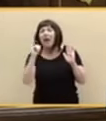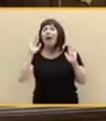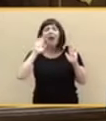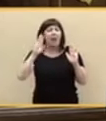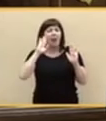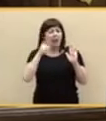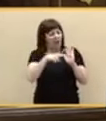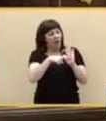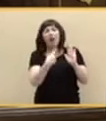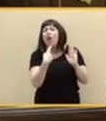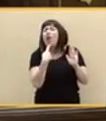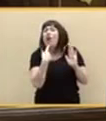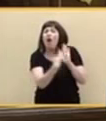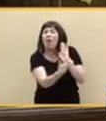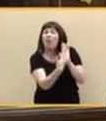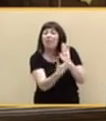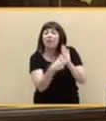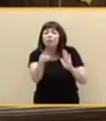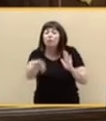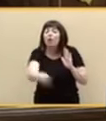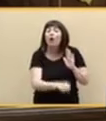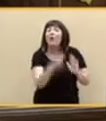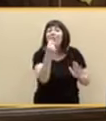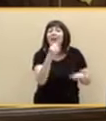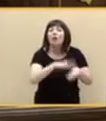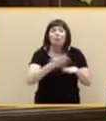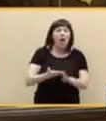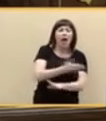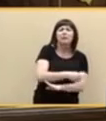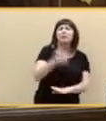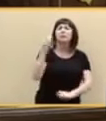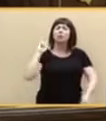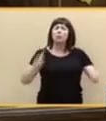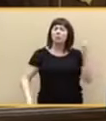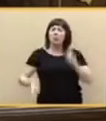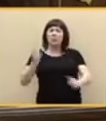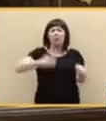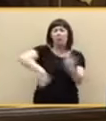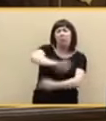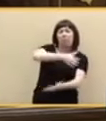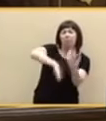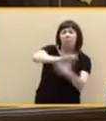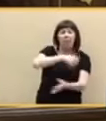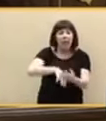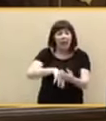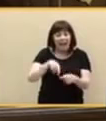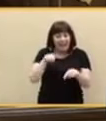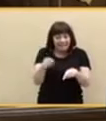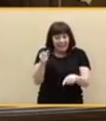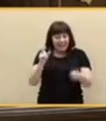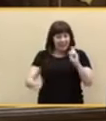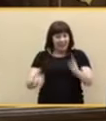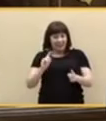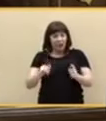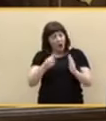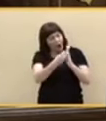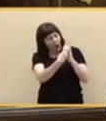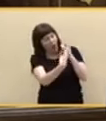fondos provenientes de delitos de prevaricación, cohecho y otros, y de la intervención que